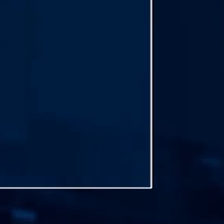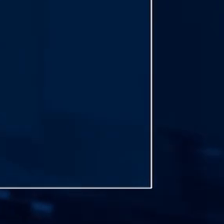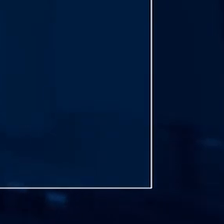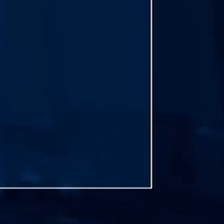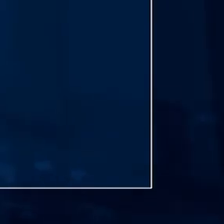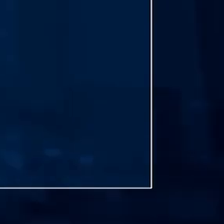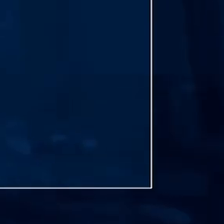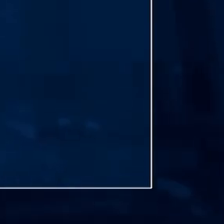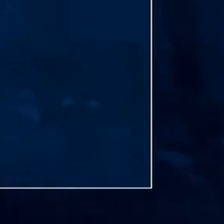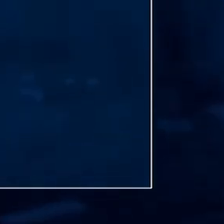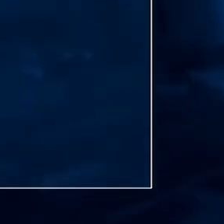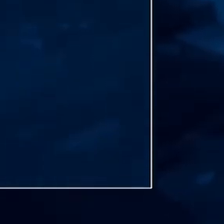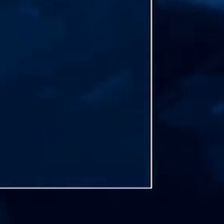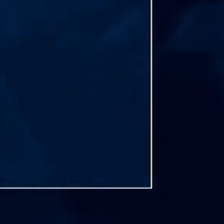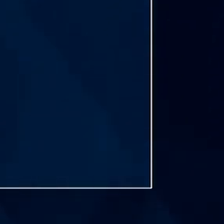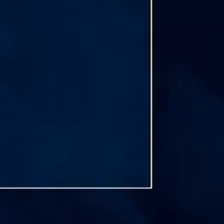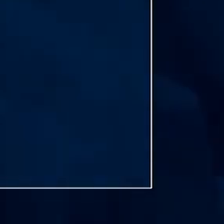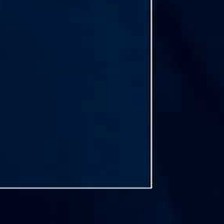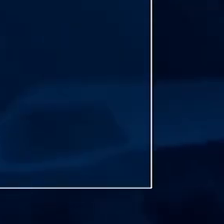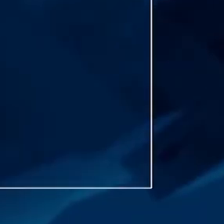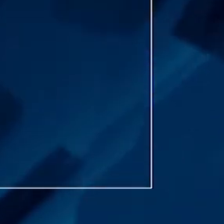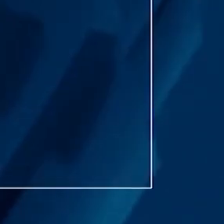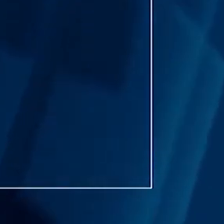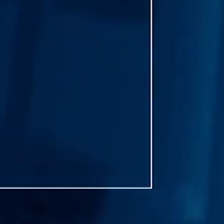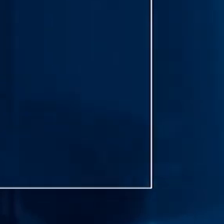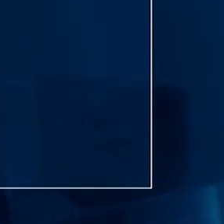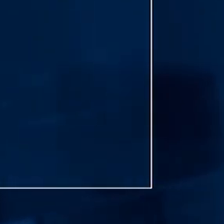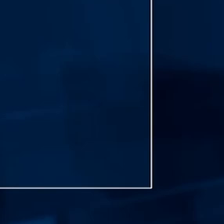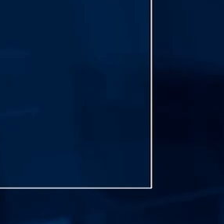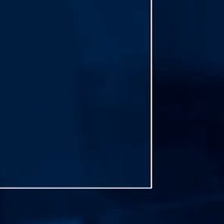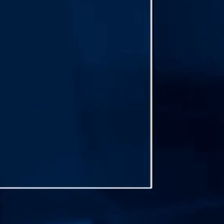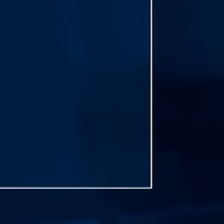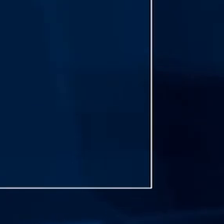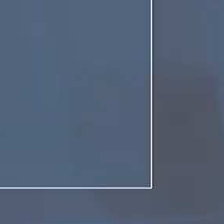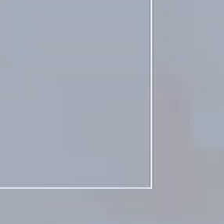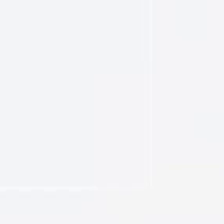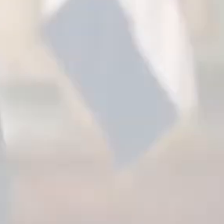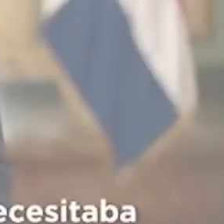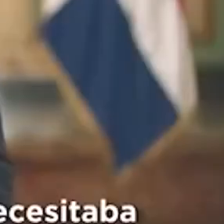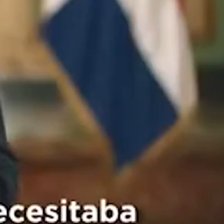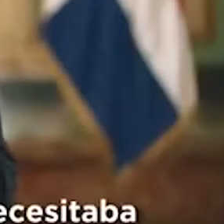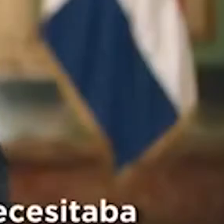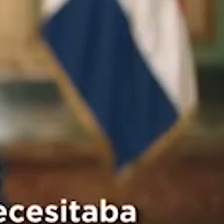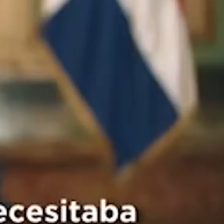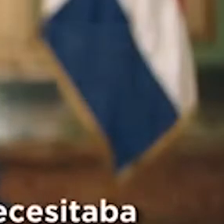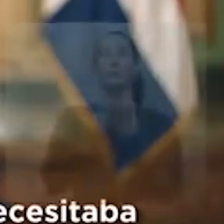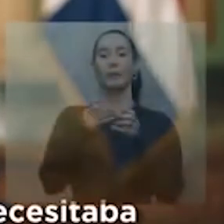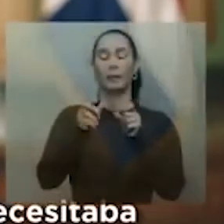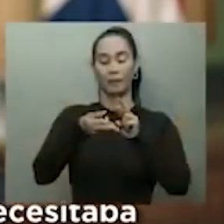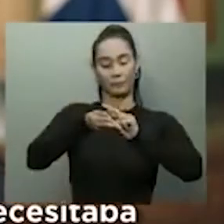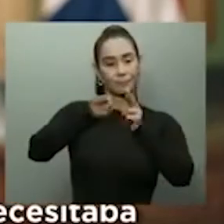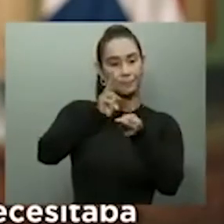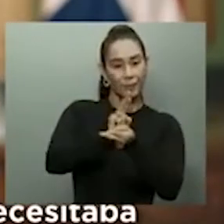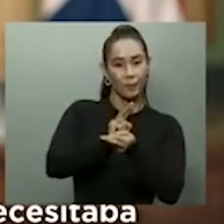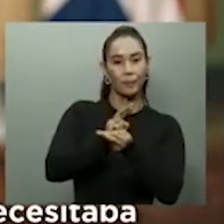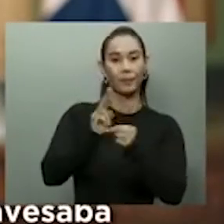presentamos el editorial, hoy titulado Bien por Luis. El presidente Luis Abinader